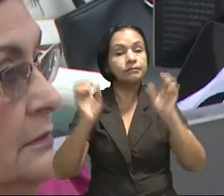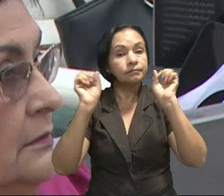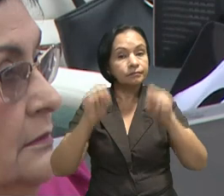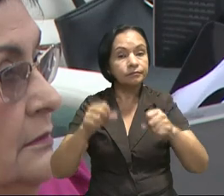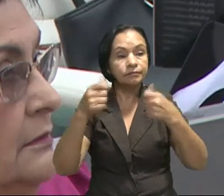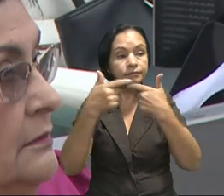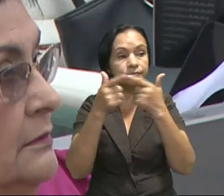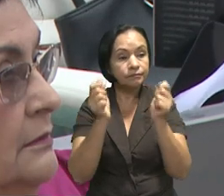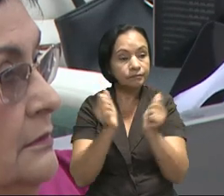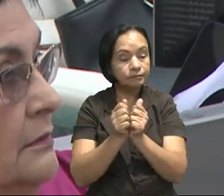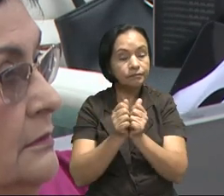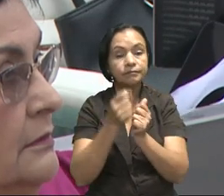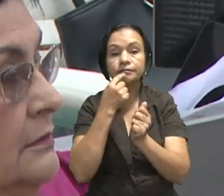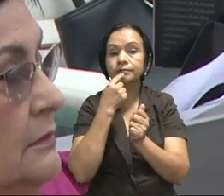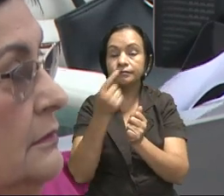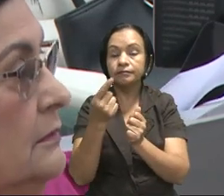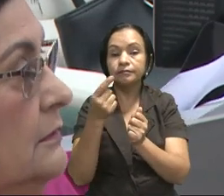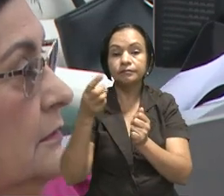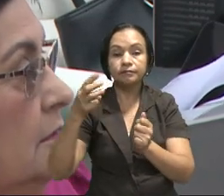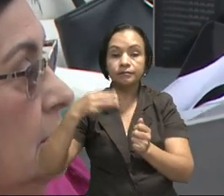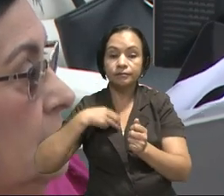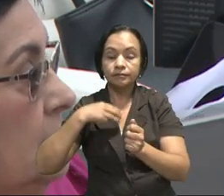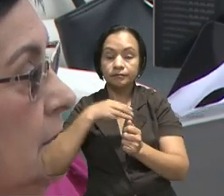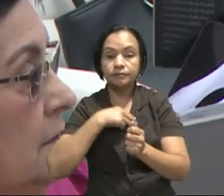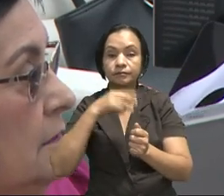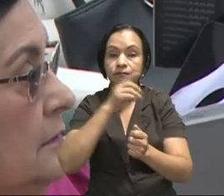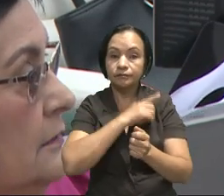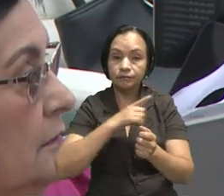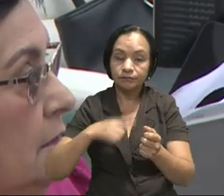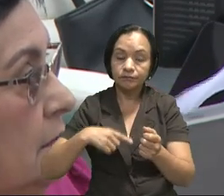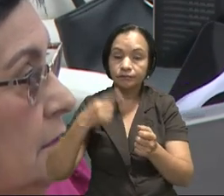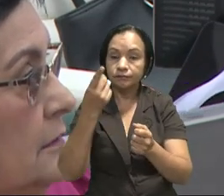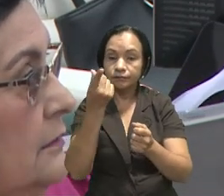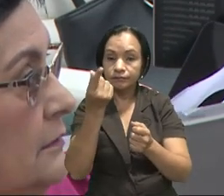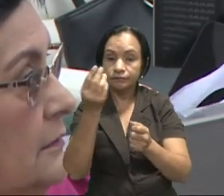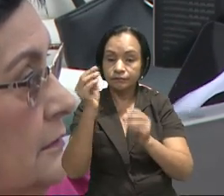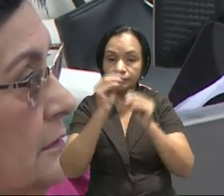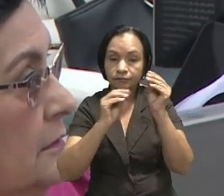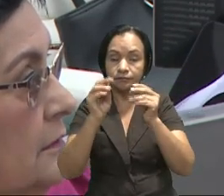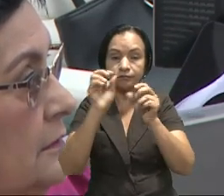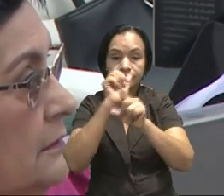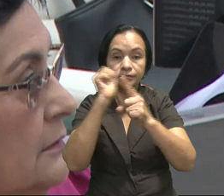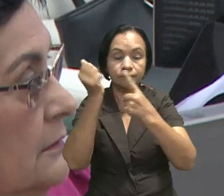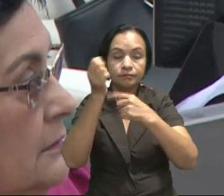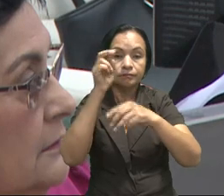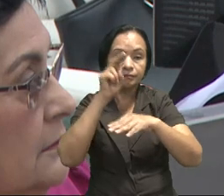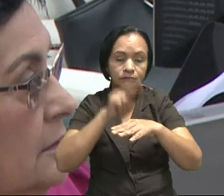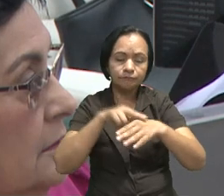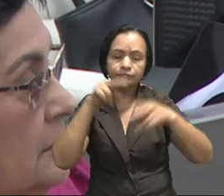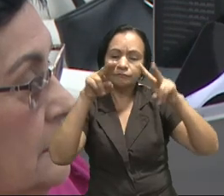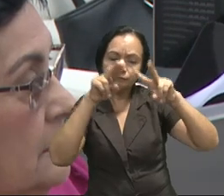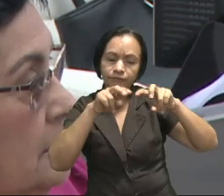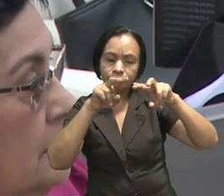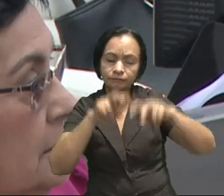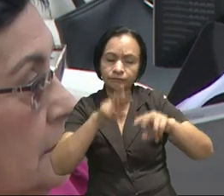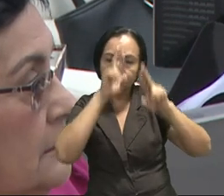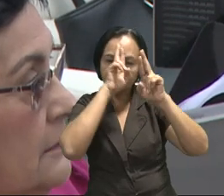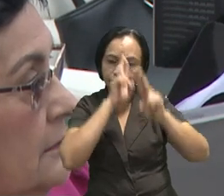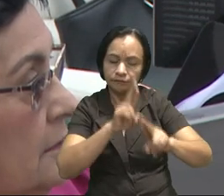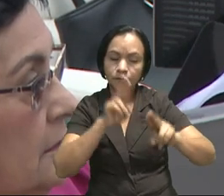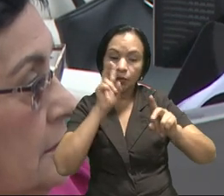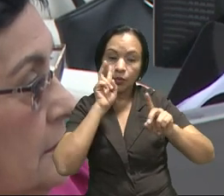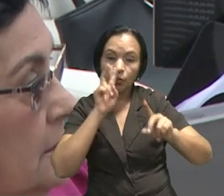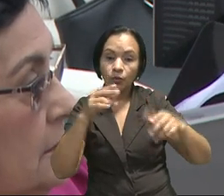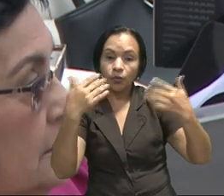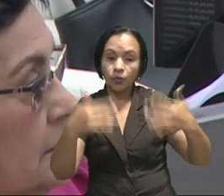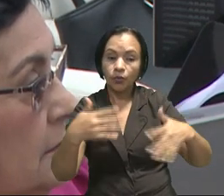Consideraciones de la Comisión. Los suscritos integrantes de la Comisión Económica de la Asamblea Nacional hemos analizado con mucho respeto y admiración